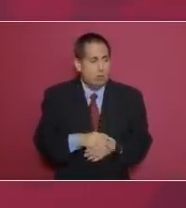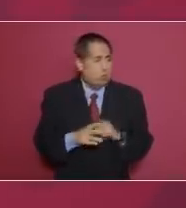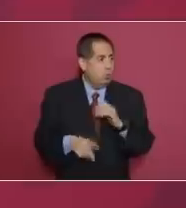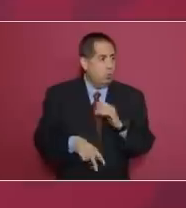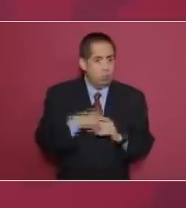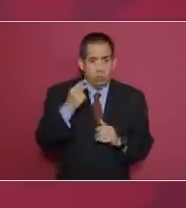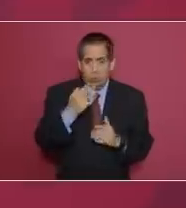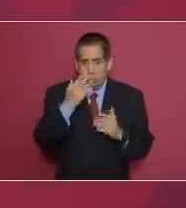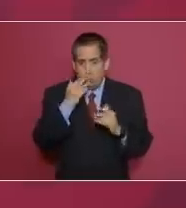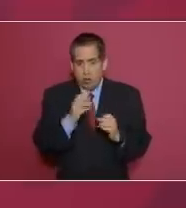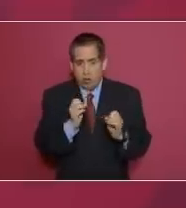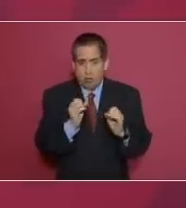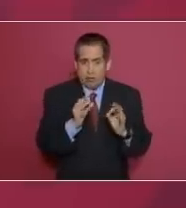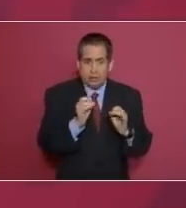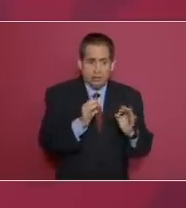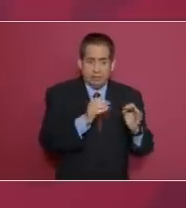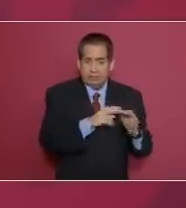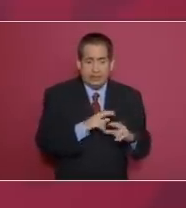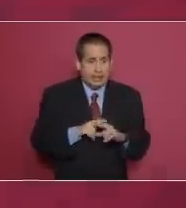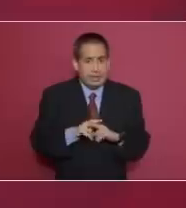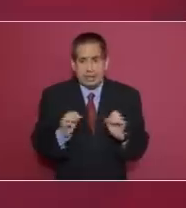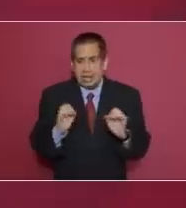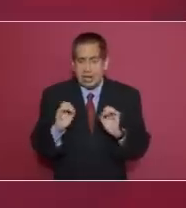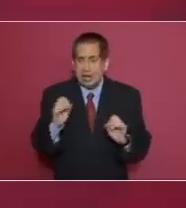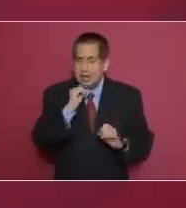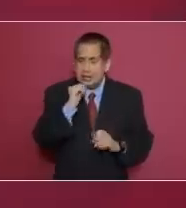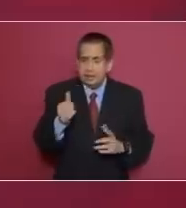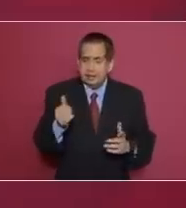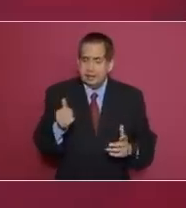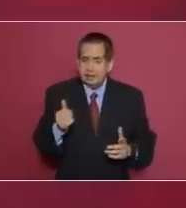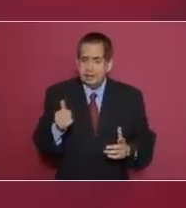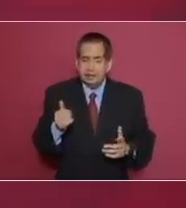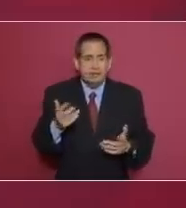existe una sucursal bancaria.